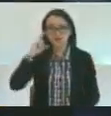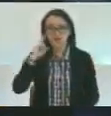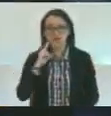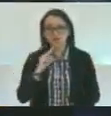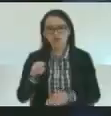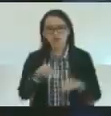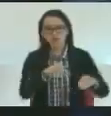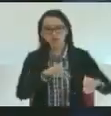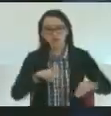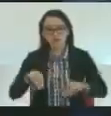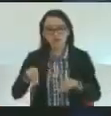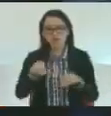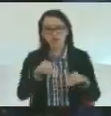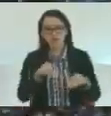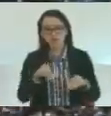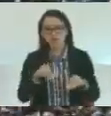tierra